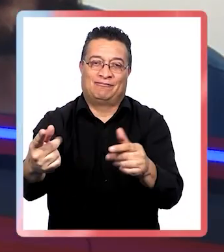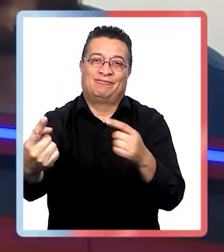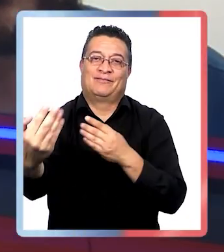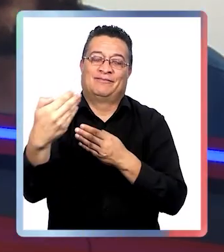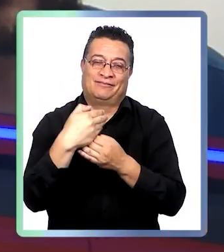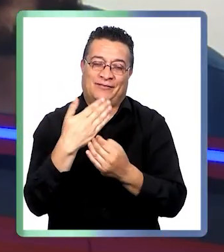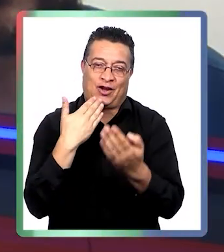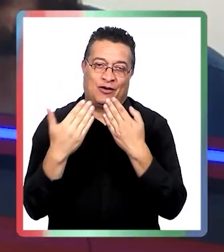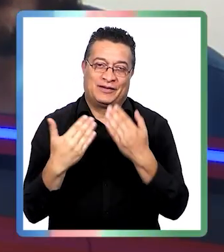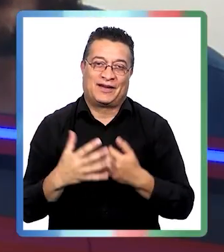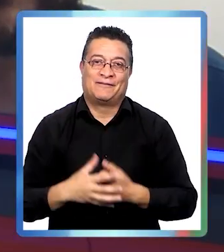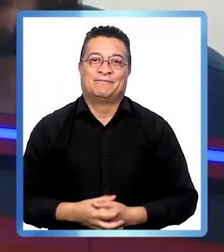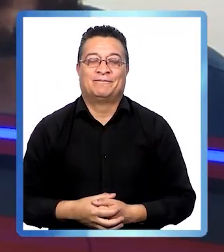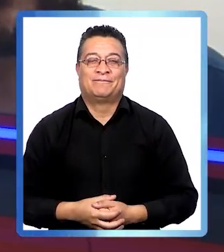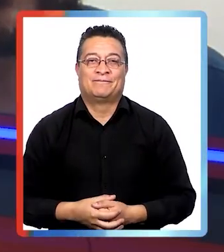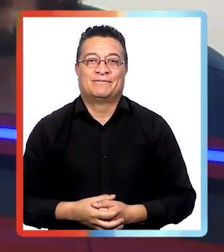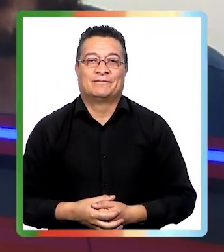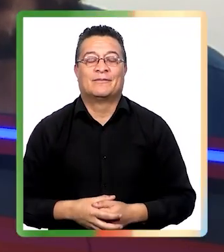por acompañarnos.